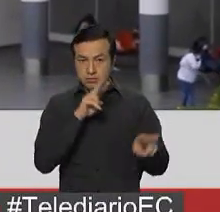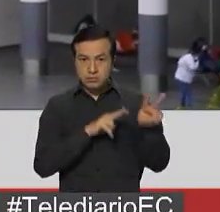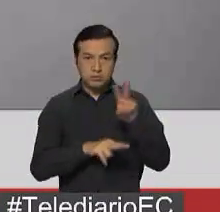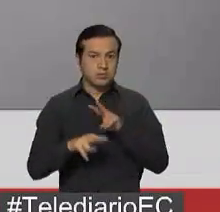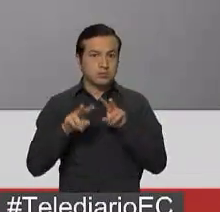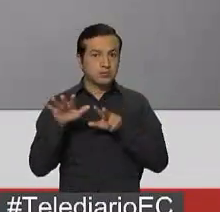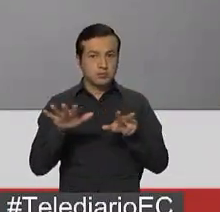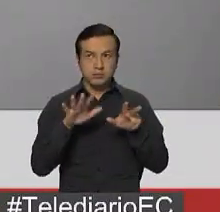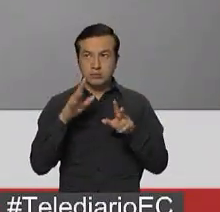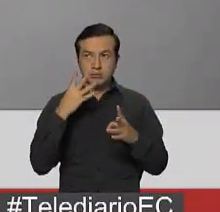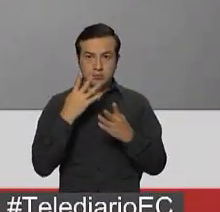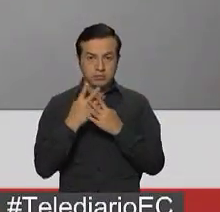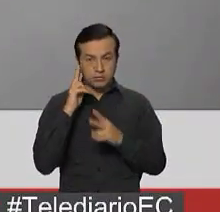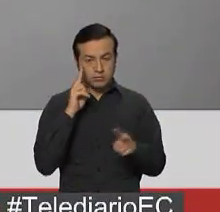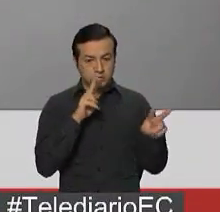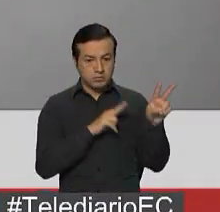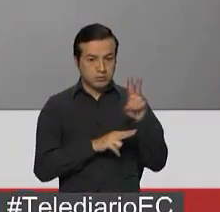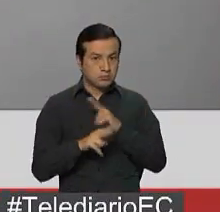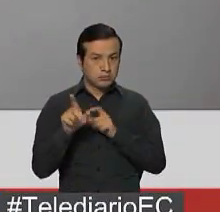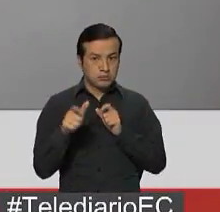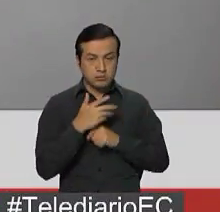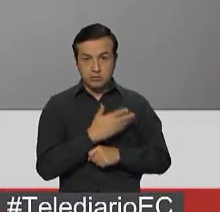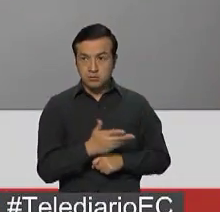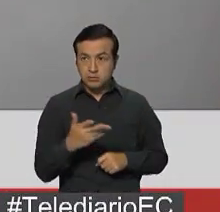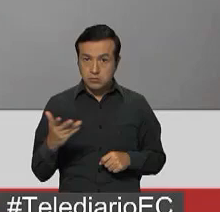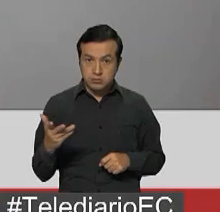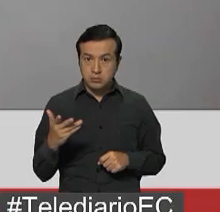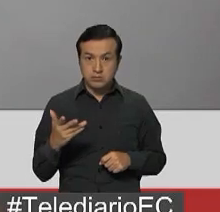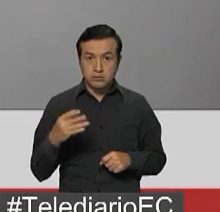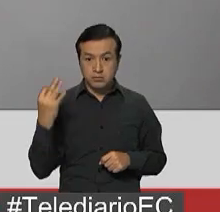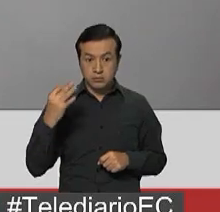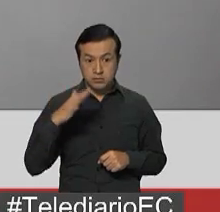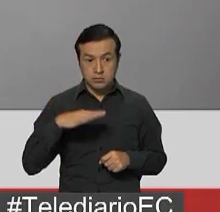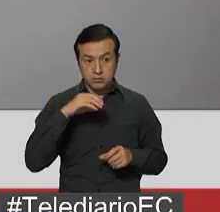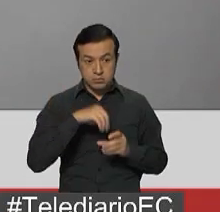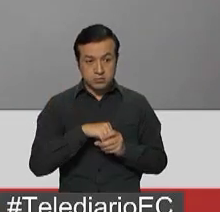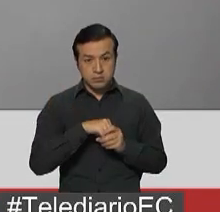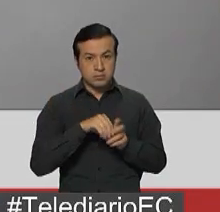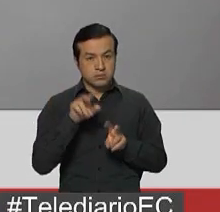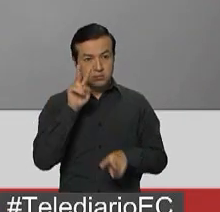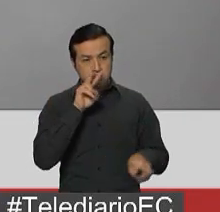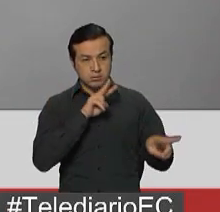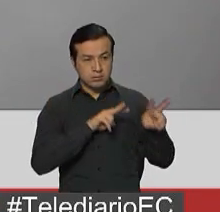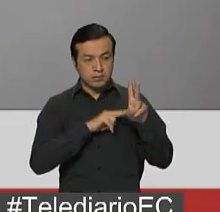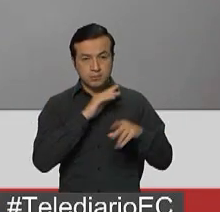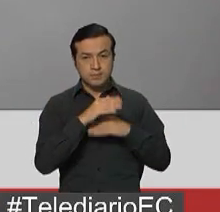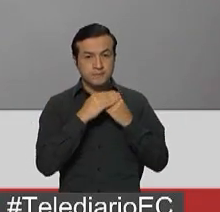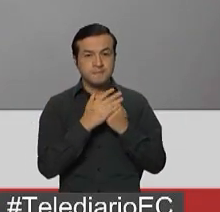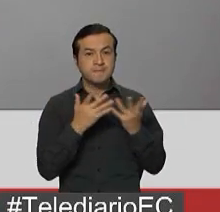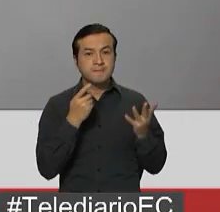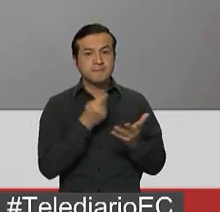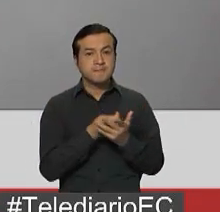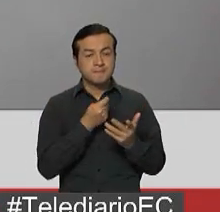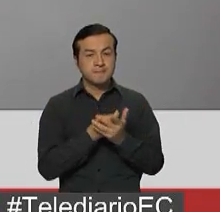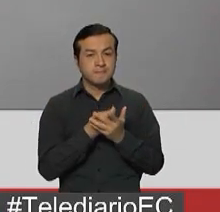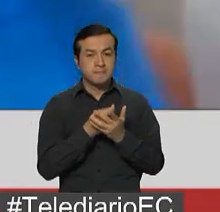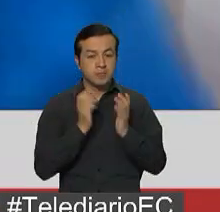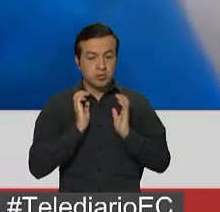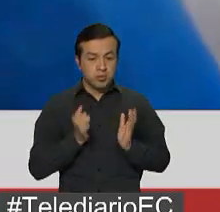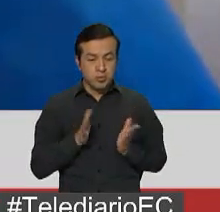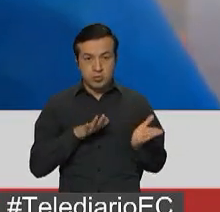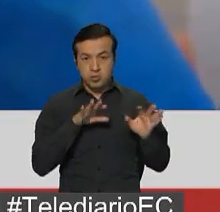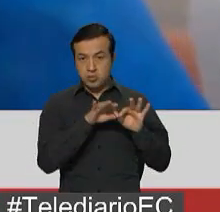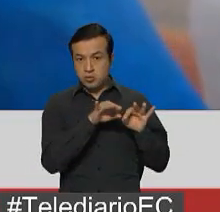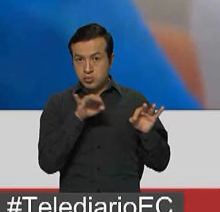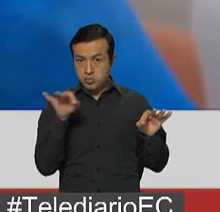ocho horas para investigar de primera mano y en el sitio de los hechos lo que está ocurriendo con este proceso de adquisiciones de fundas para muertos